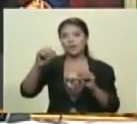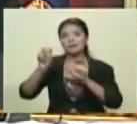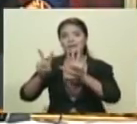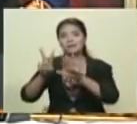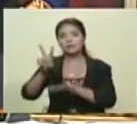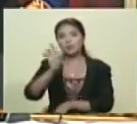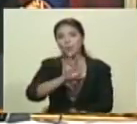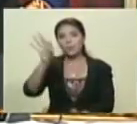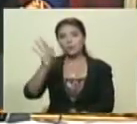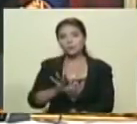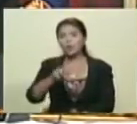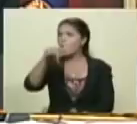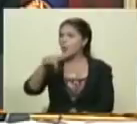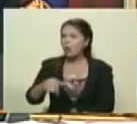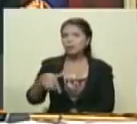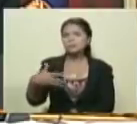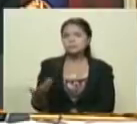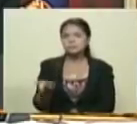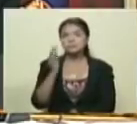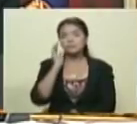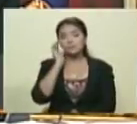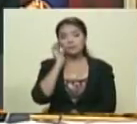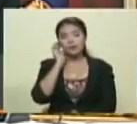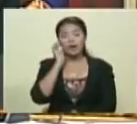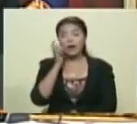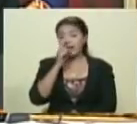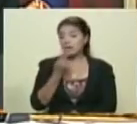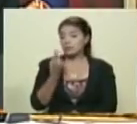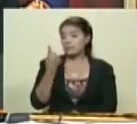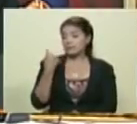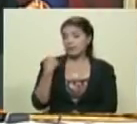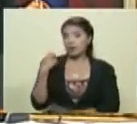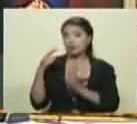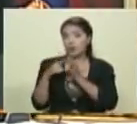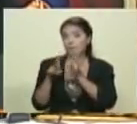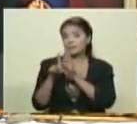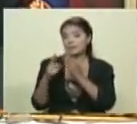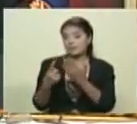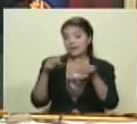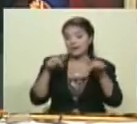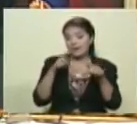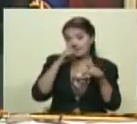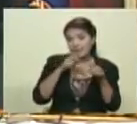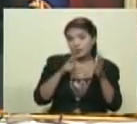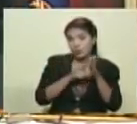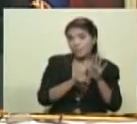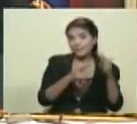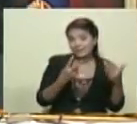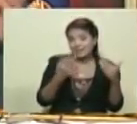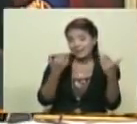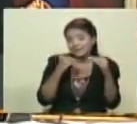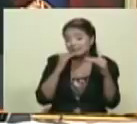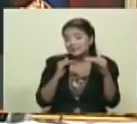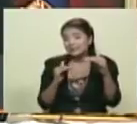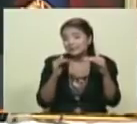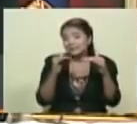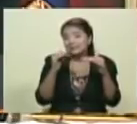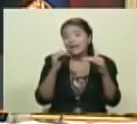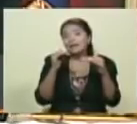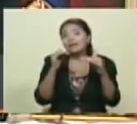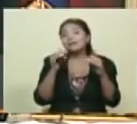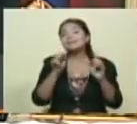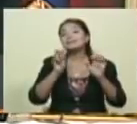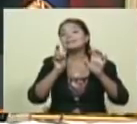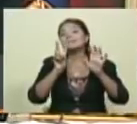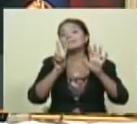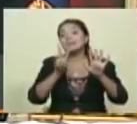72%. Hoy por hoy, el año pasado, 2016, y este año, estamos por los límites del 72% de